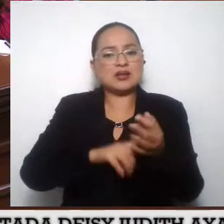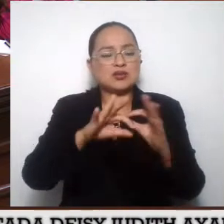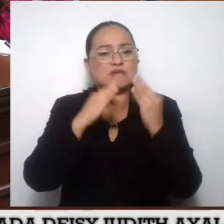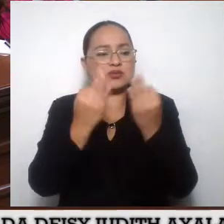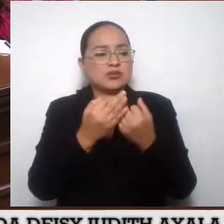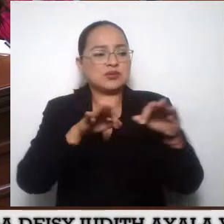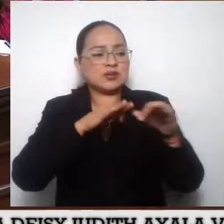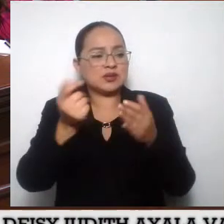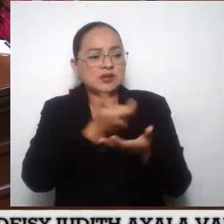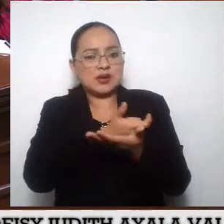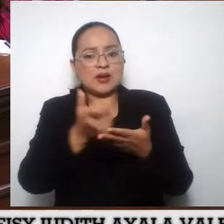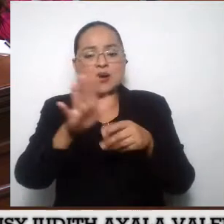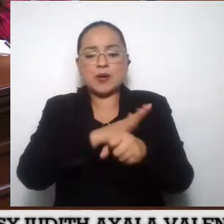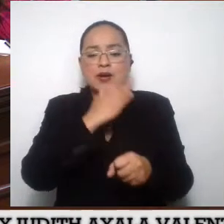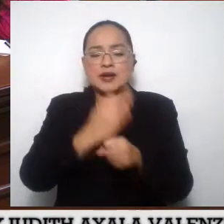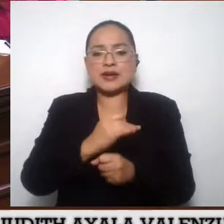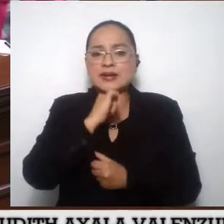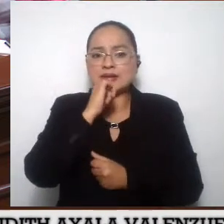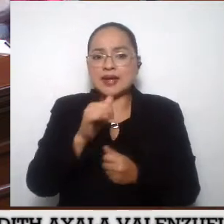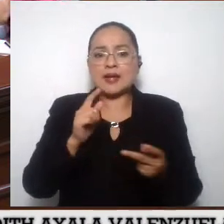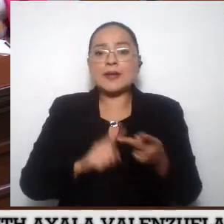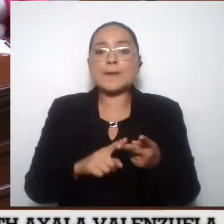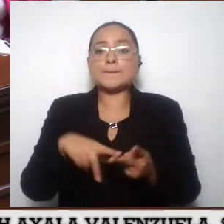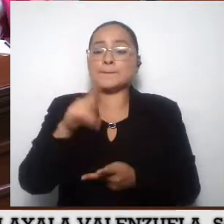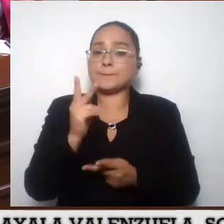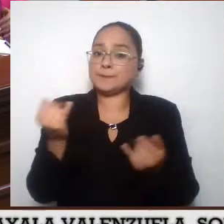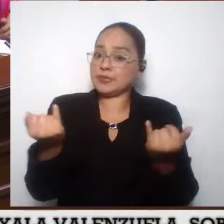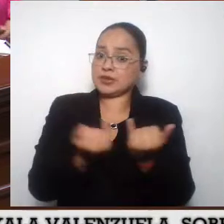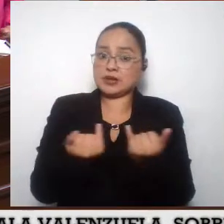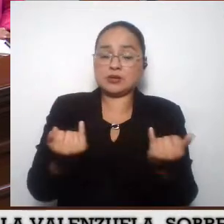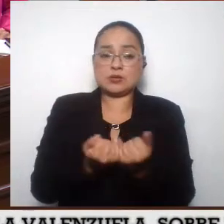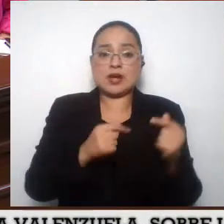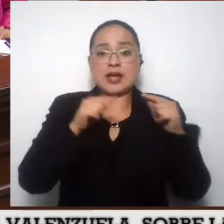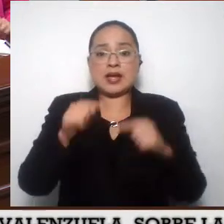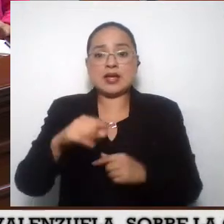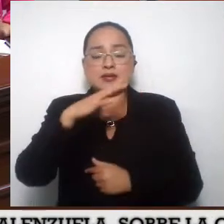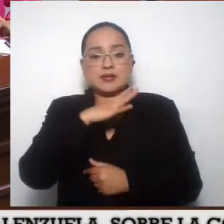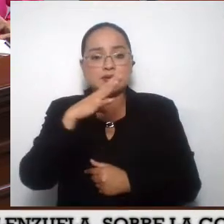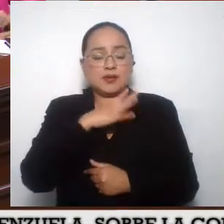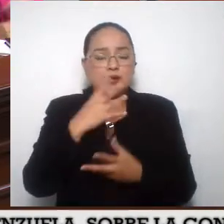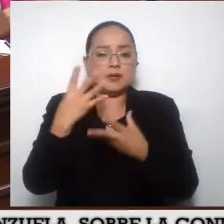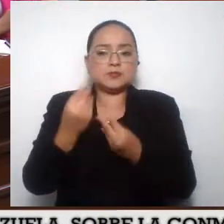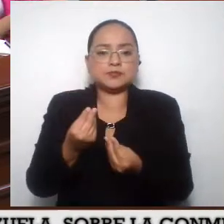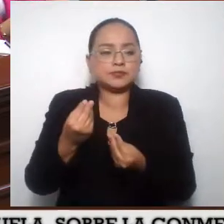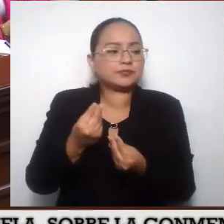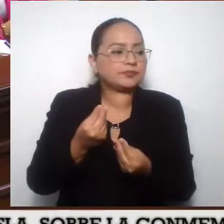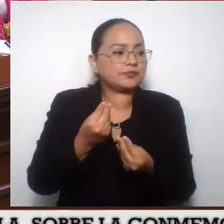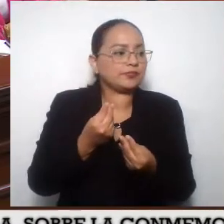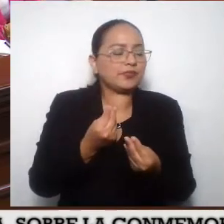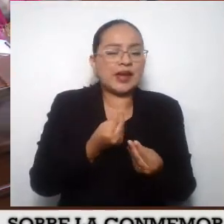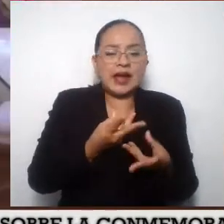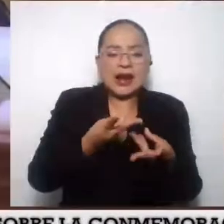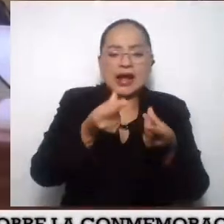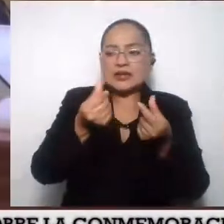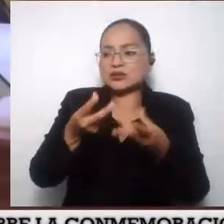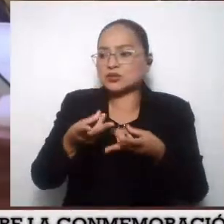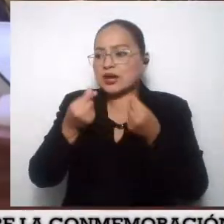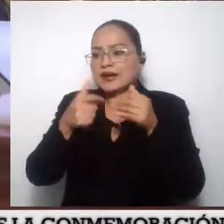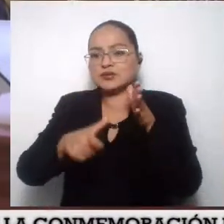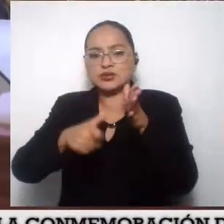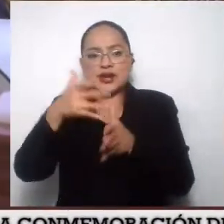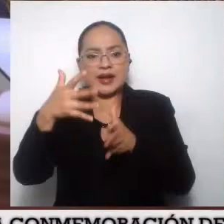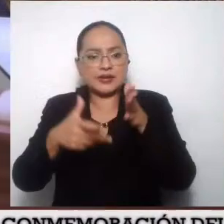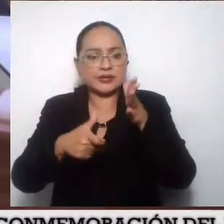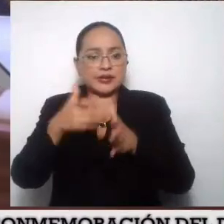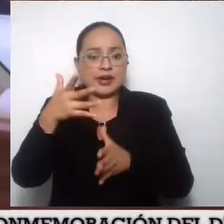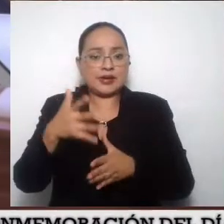salarios insuficientes, sino también a un altísimo costo de la vida. Los jóvenes mexicanos